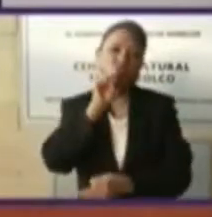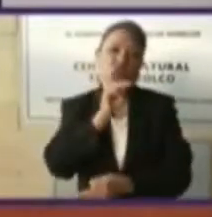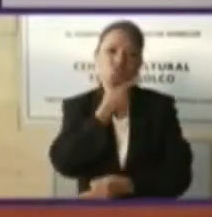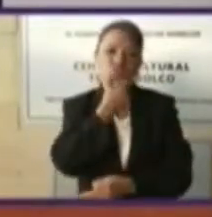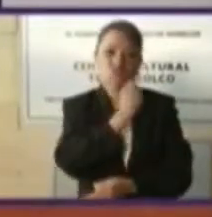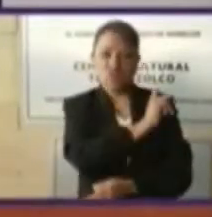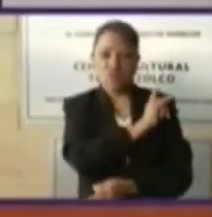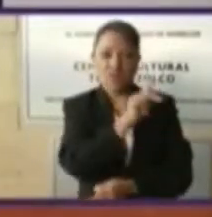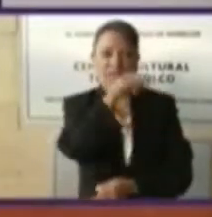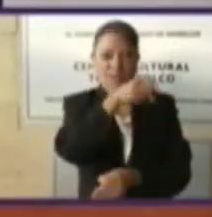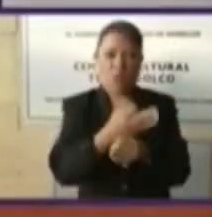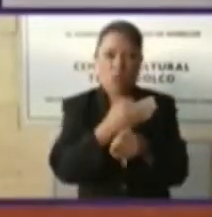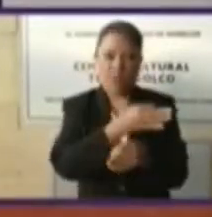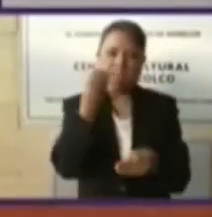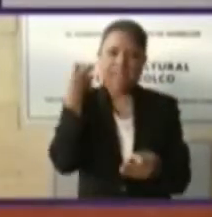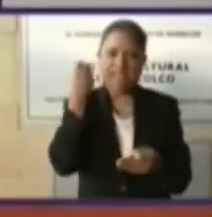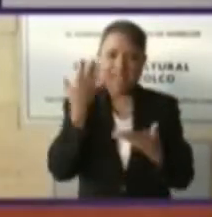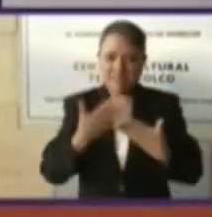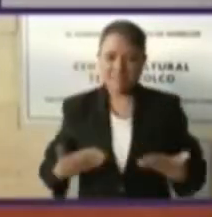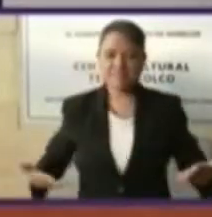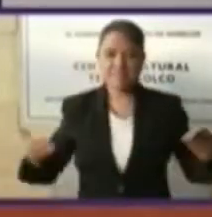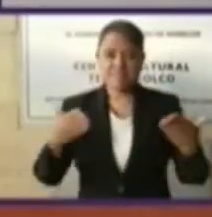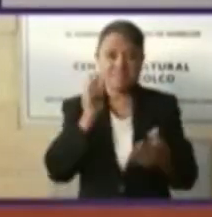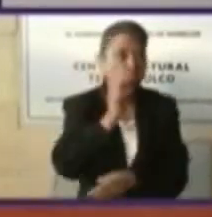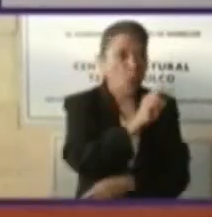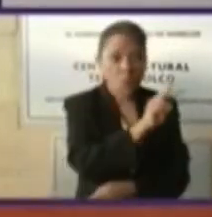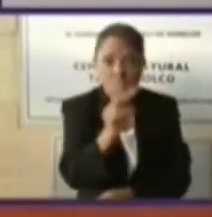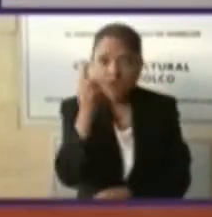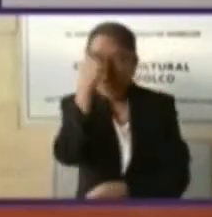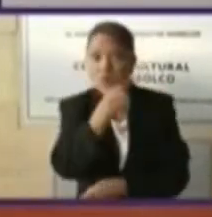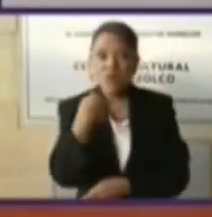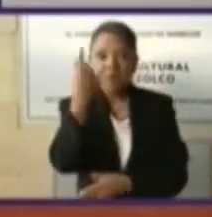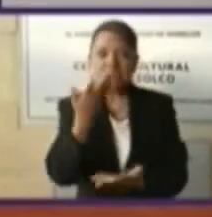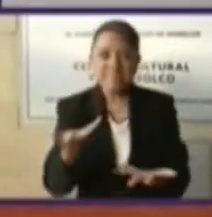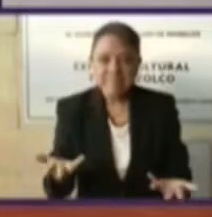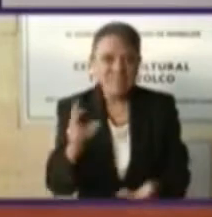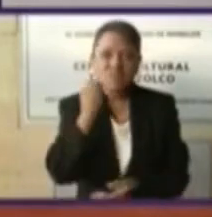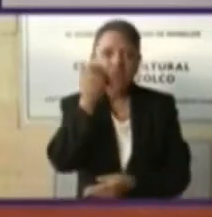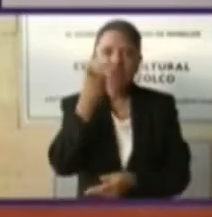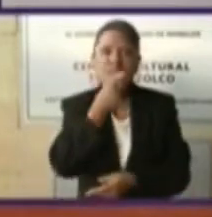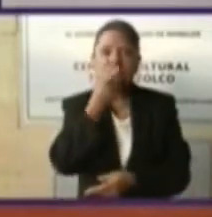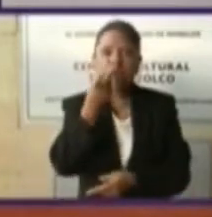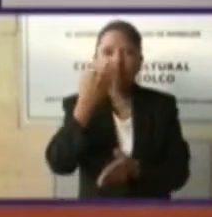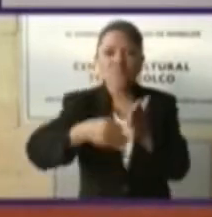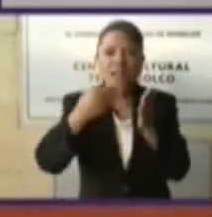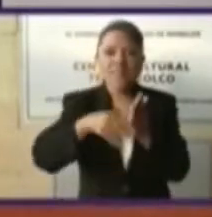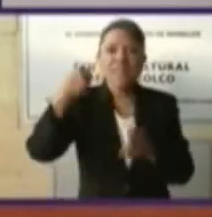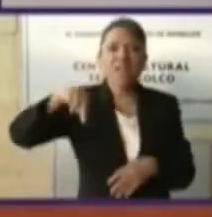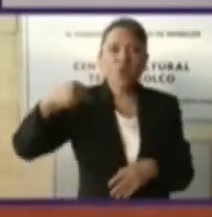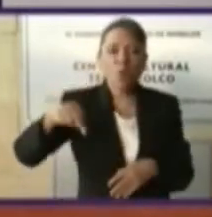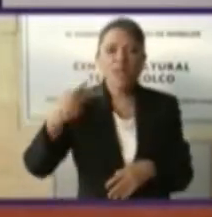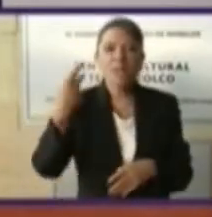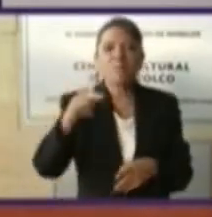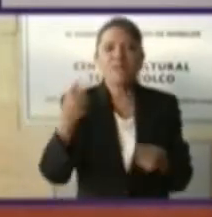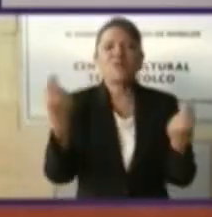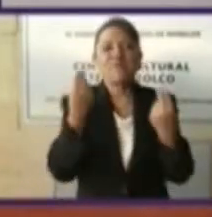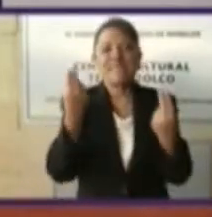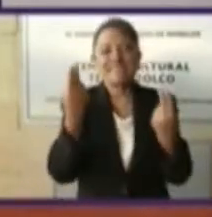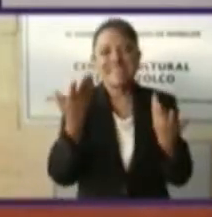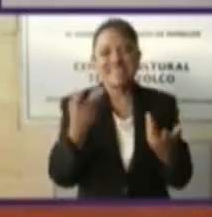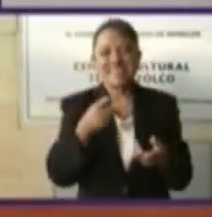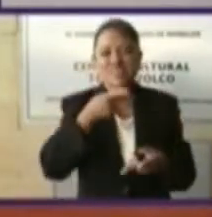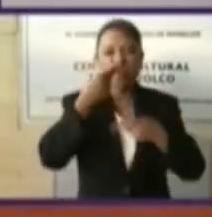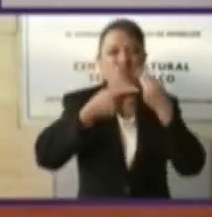a todas las panelistas que estamos aquí esta mañana. Veo muchos rostros y no quiero omitir a ninguno, pero no puedo evitar saludar a mi